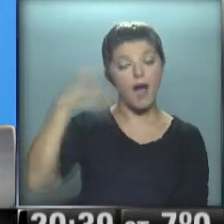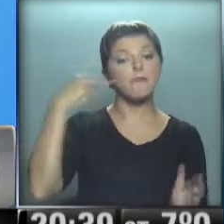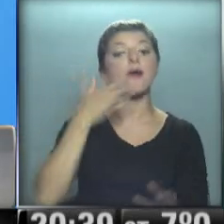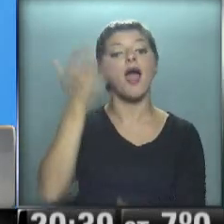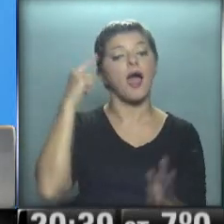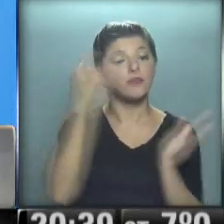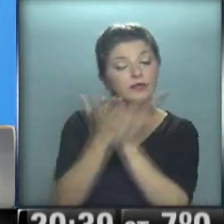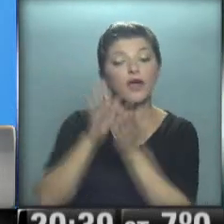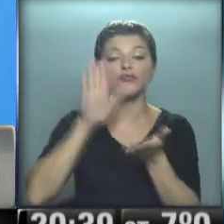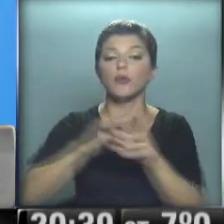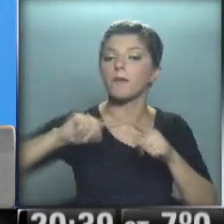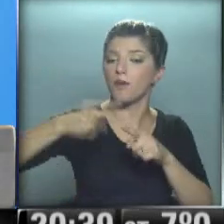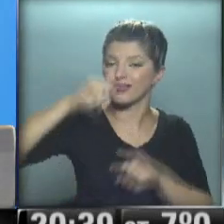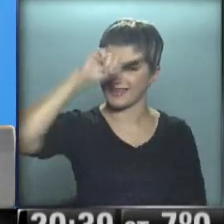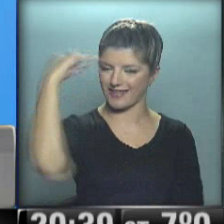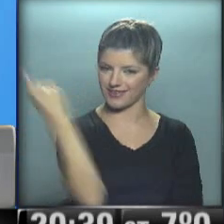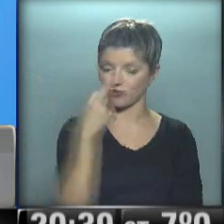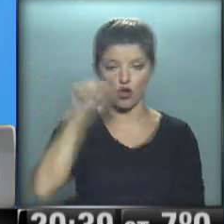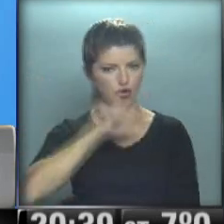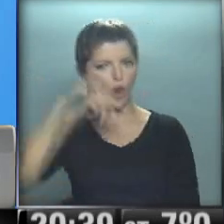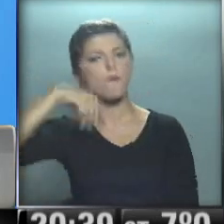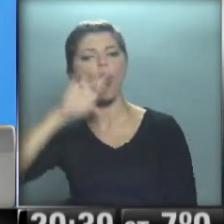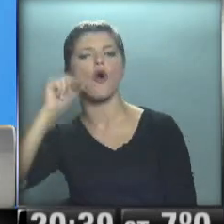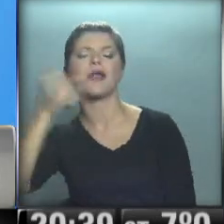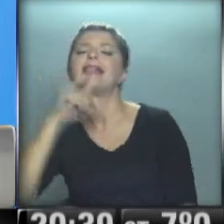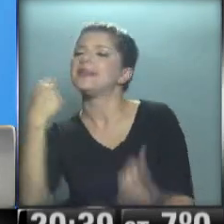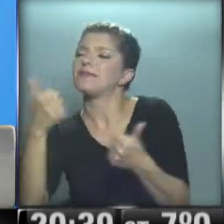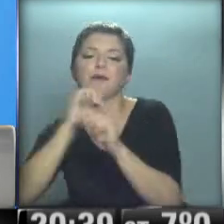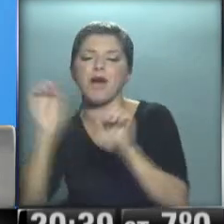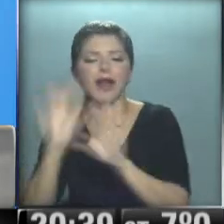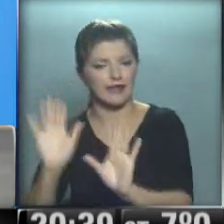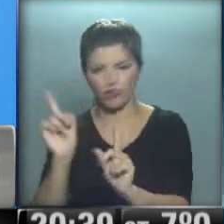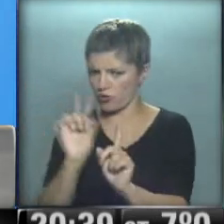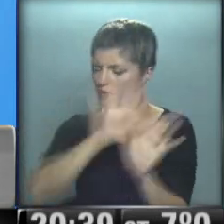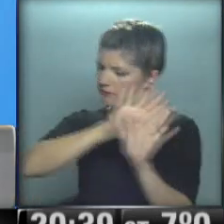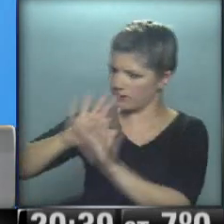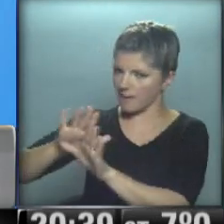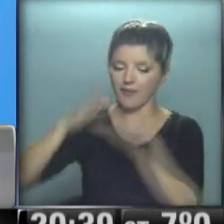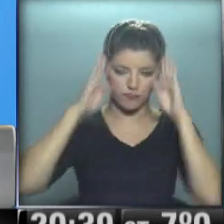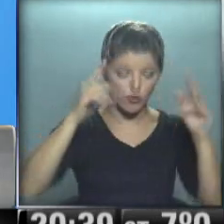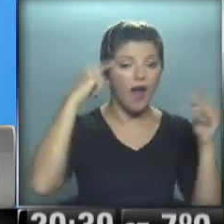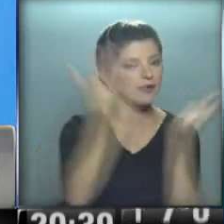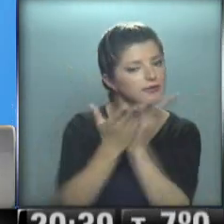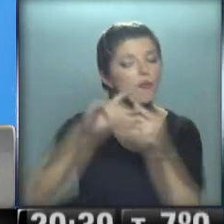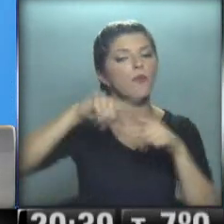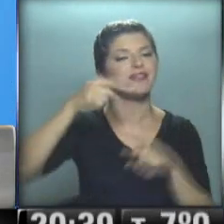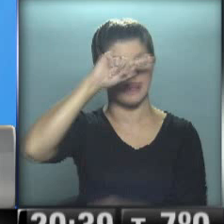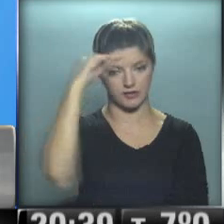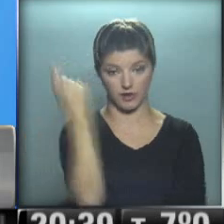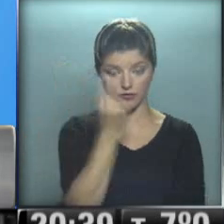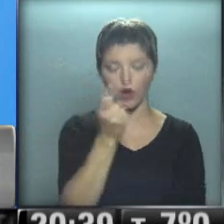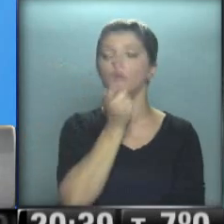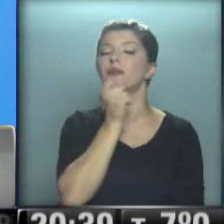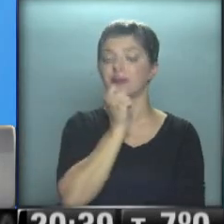hacer una columna de valores morales y decir qué es bueno y qué es malo. En este sentido, cuando Estados Unidos, por ejemplo,